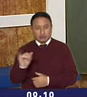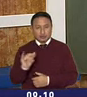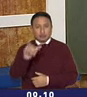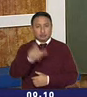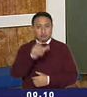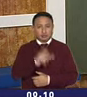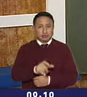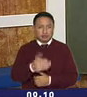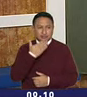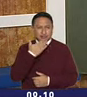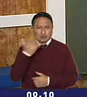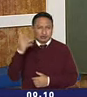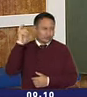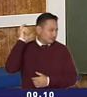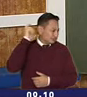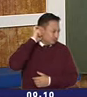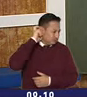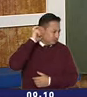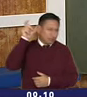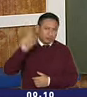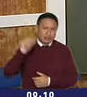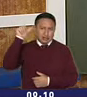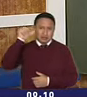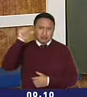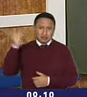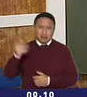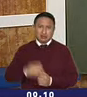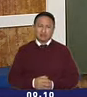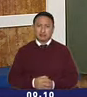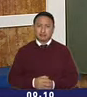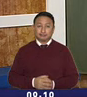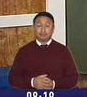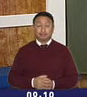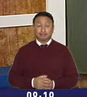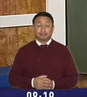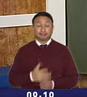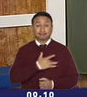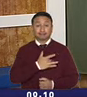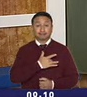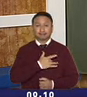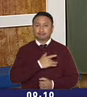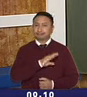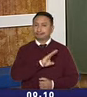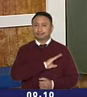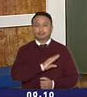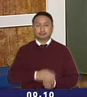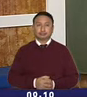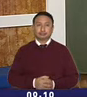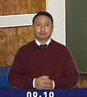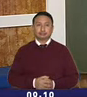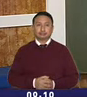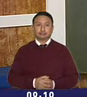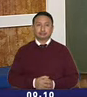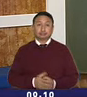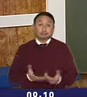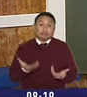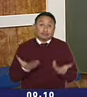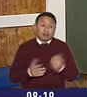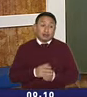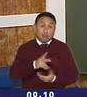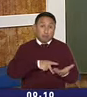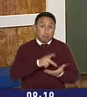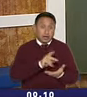ciudadanía. ¿Cómo quitarle su audífono a una persona con discapacidad? ¿Qué corazón tan tan triste. Y seguramente no era que no quería